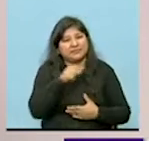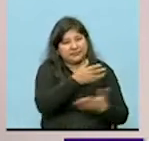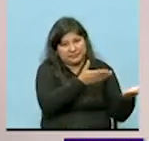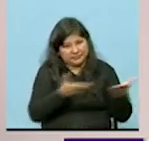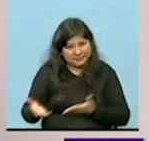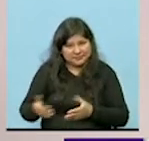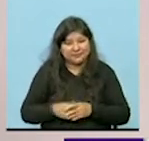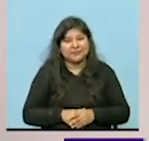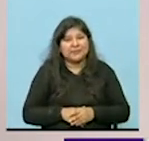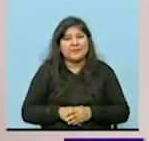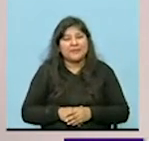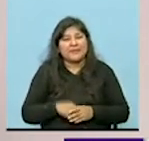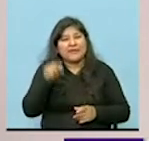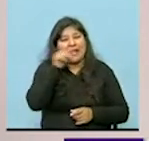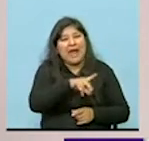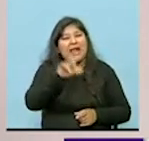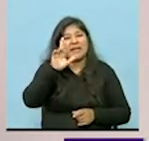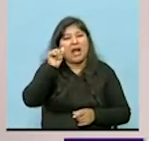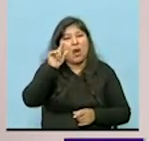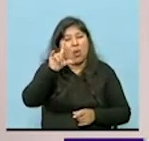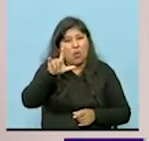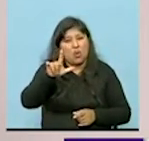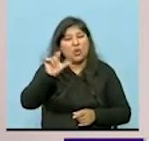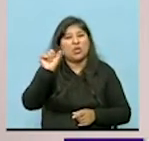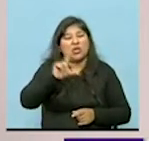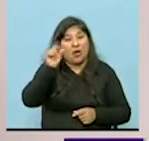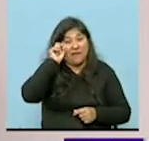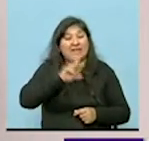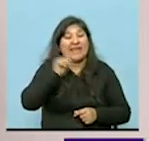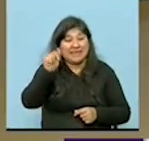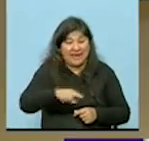yo beta docente de la universidad nacional de jujuy economista